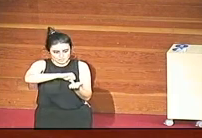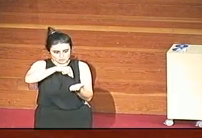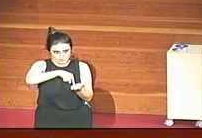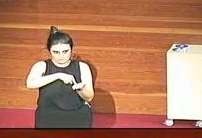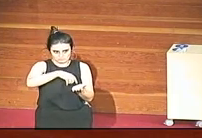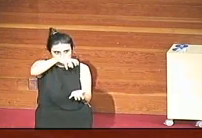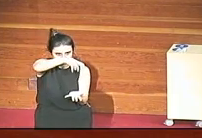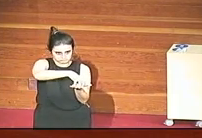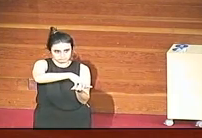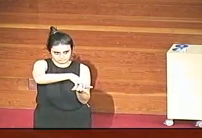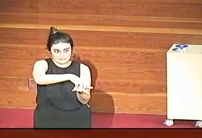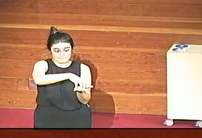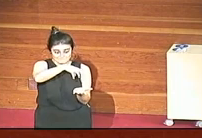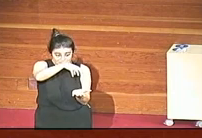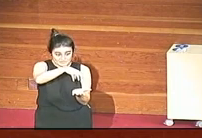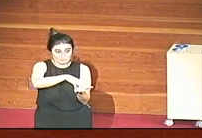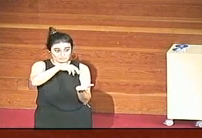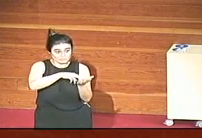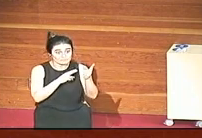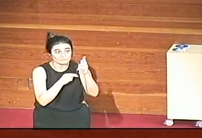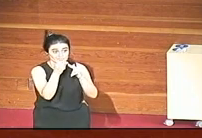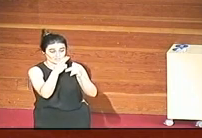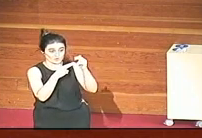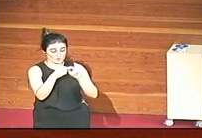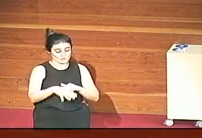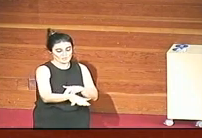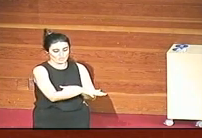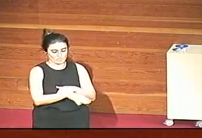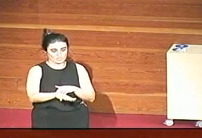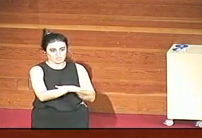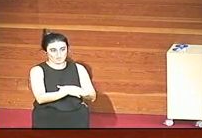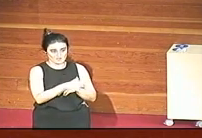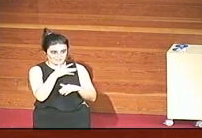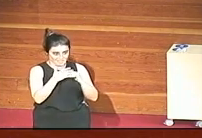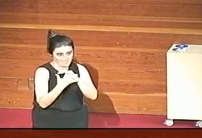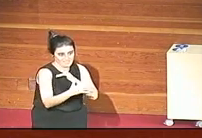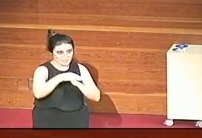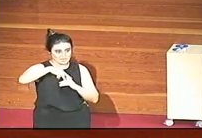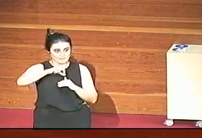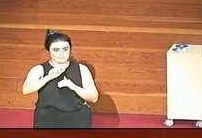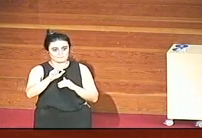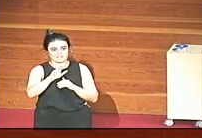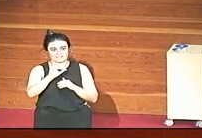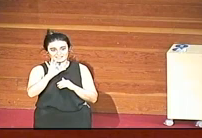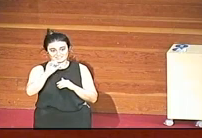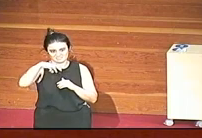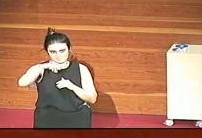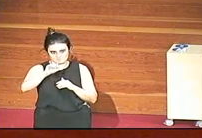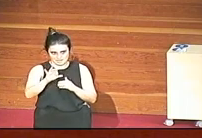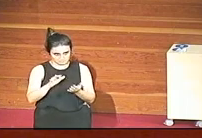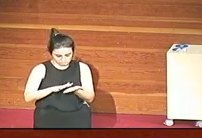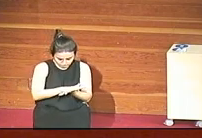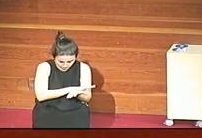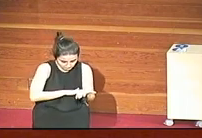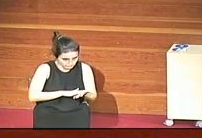se construyó sobre unas marismas que se cargaron y en los papeles